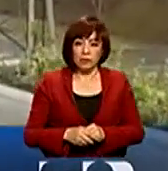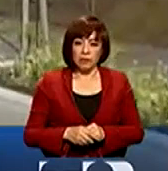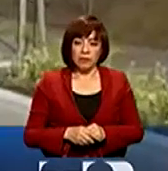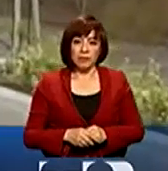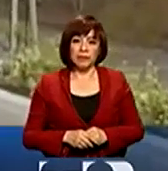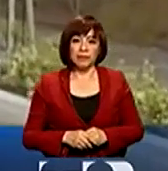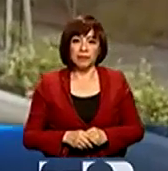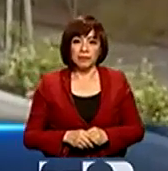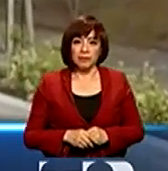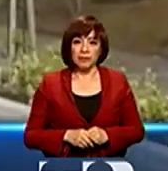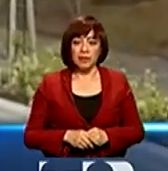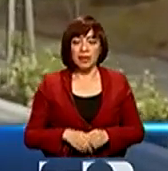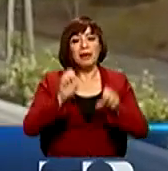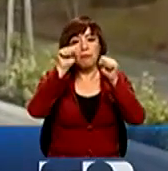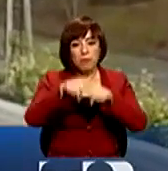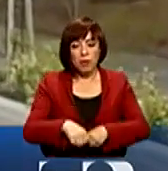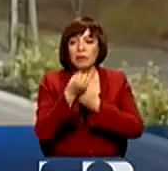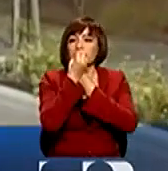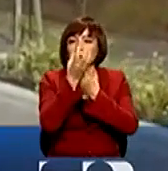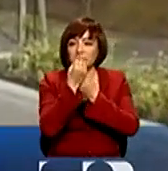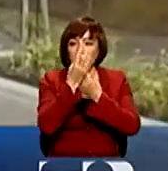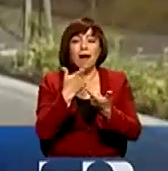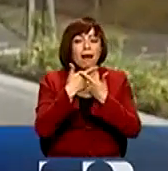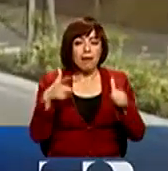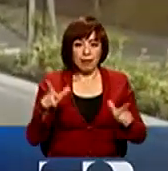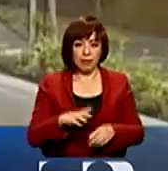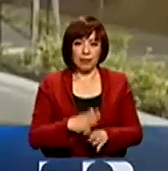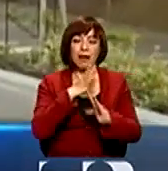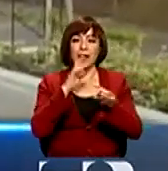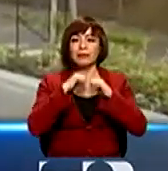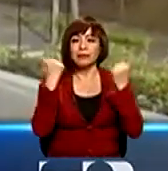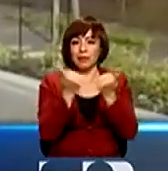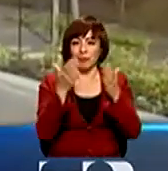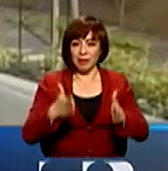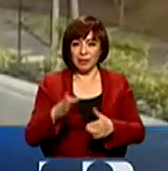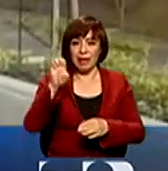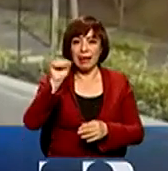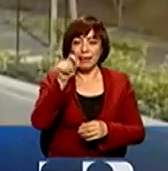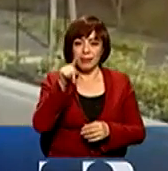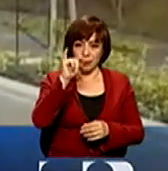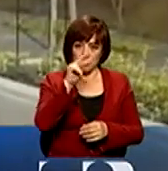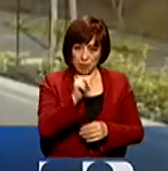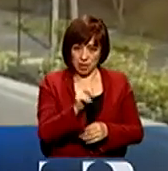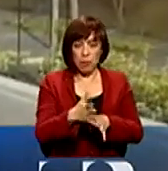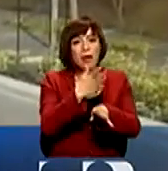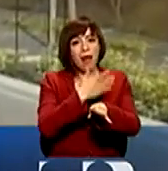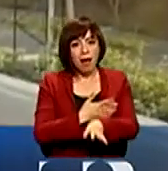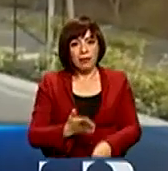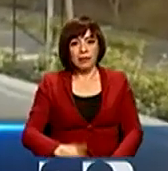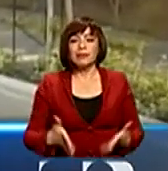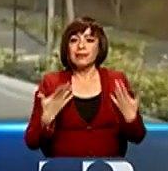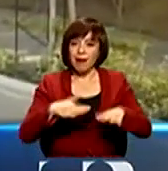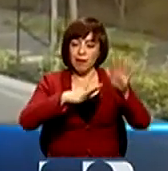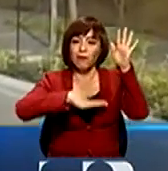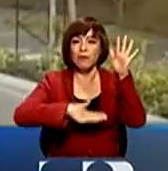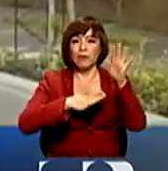una solicitud de segundo señalamiento para que rinda versión libre y voluntaria a la asambleísta Sofía Espín, debido básicamente a que existían compromisos internacionales en su calidad